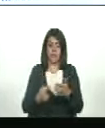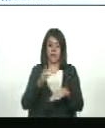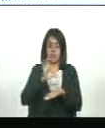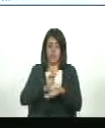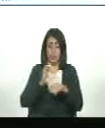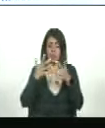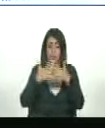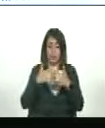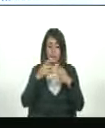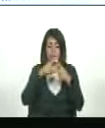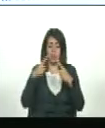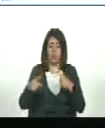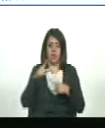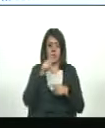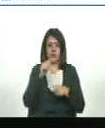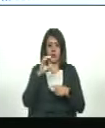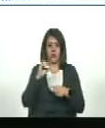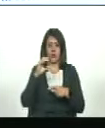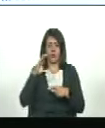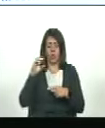central hidroeléctrica Tocoma,